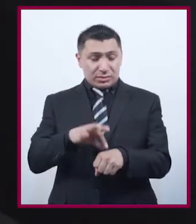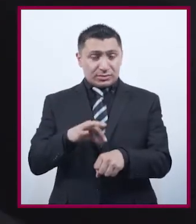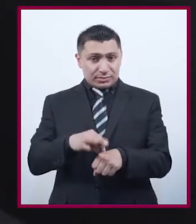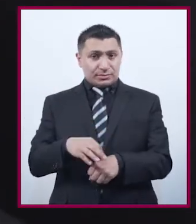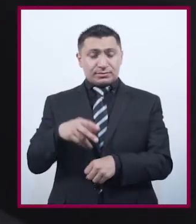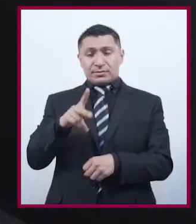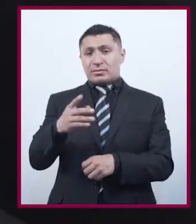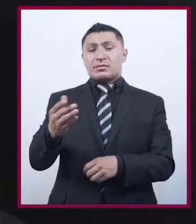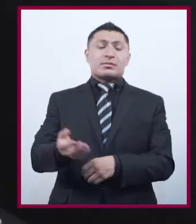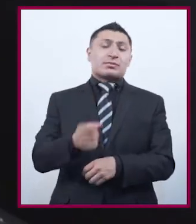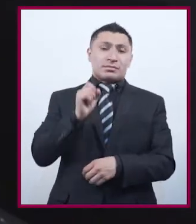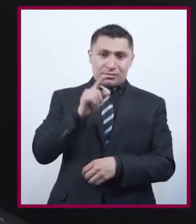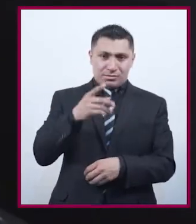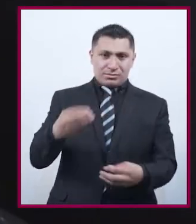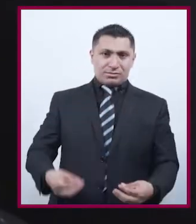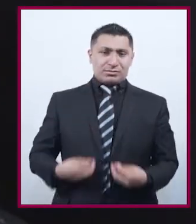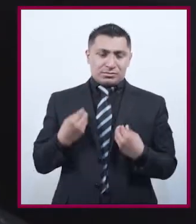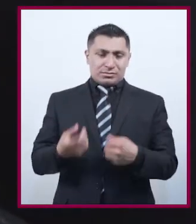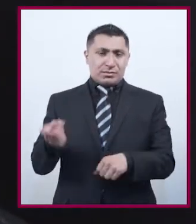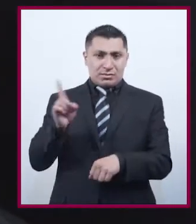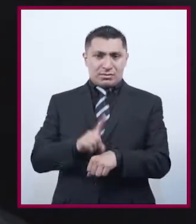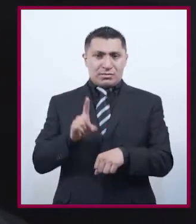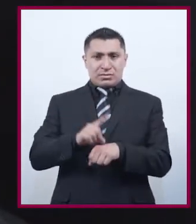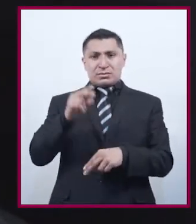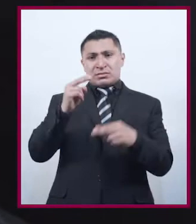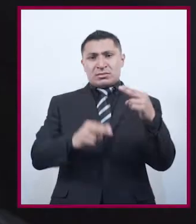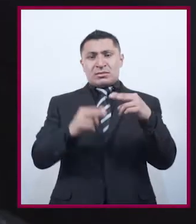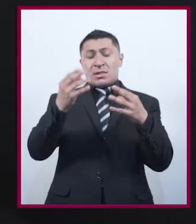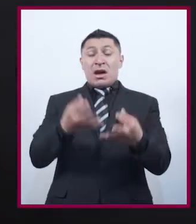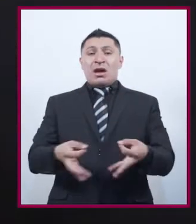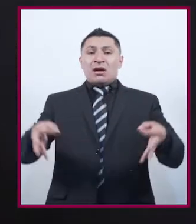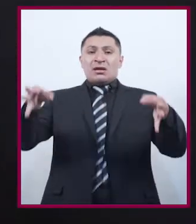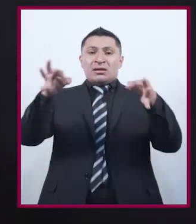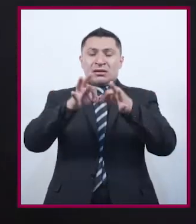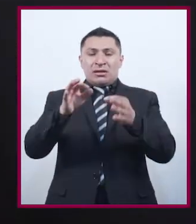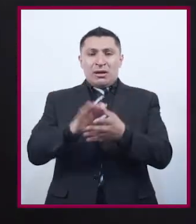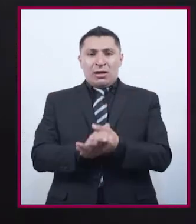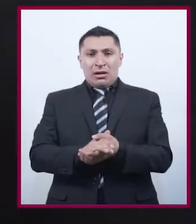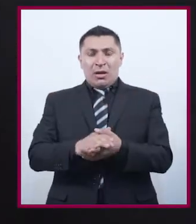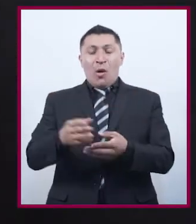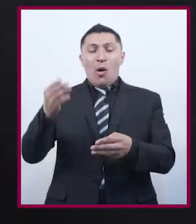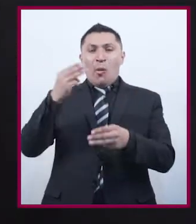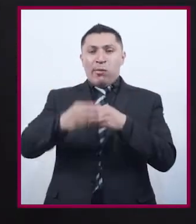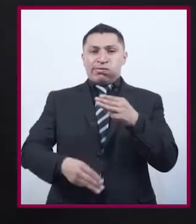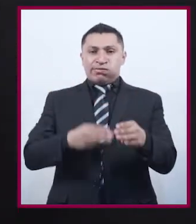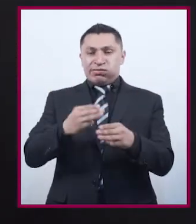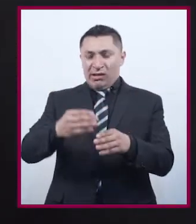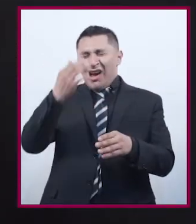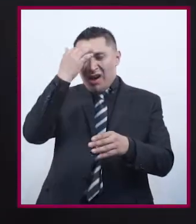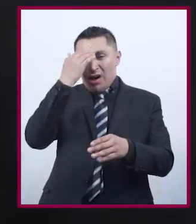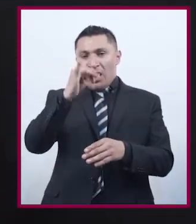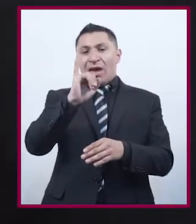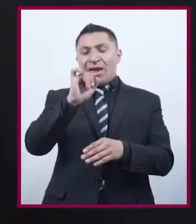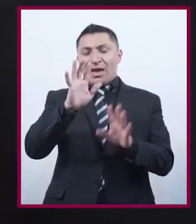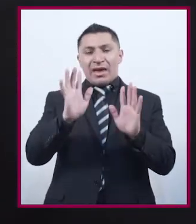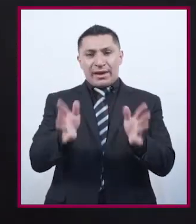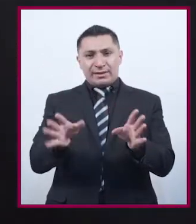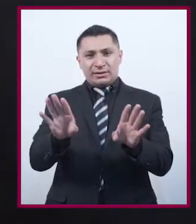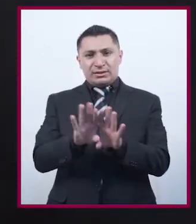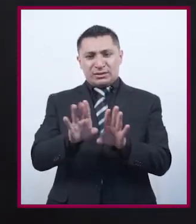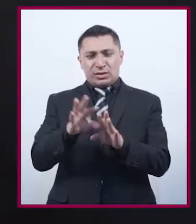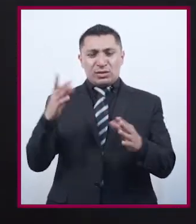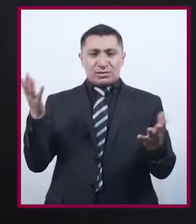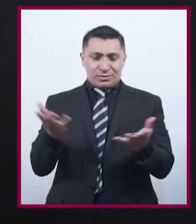también en nuestra vida cotidiana, incluso a niveles simbólicos. Nuestro mundo, tal y como lo conocemos, como lo